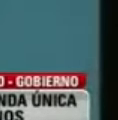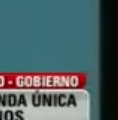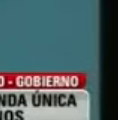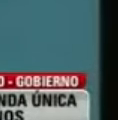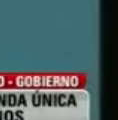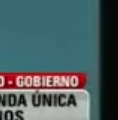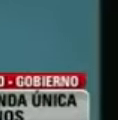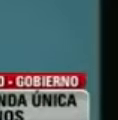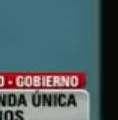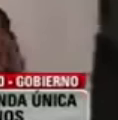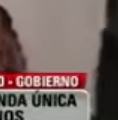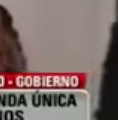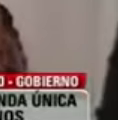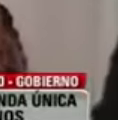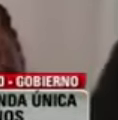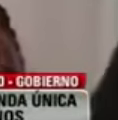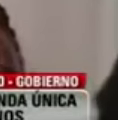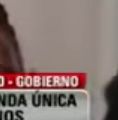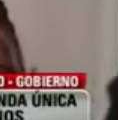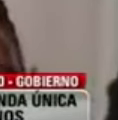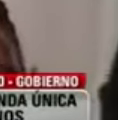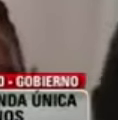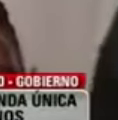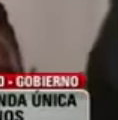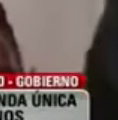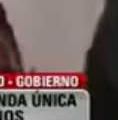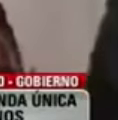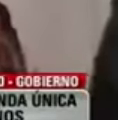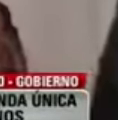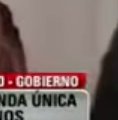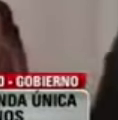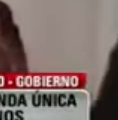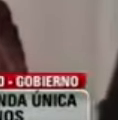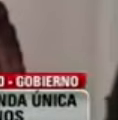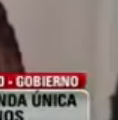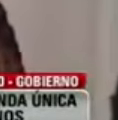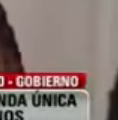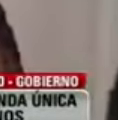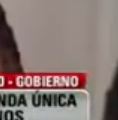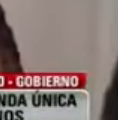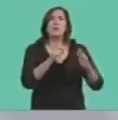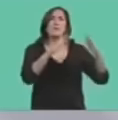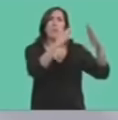de la Presidenta de la Nación, que nos pareció muy interesante.